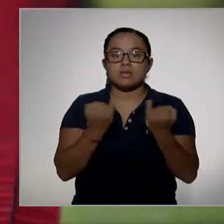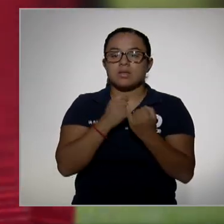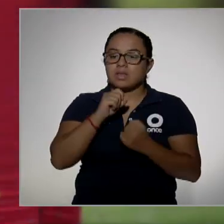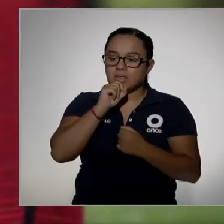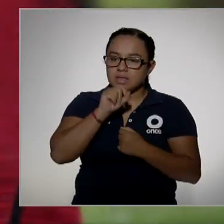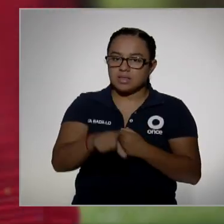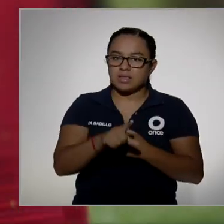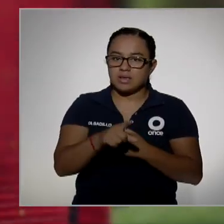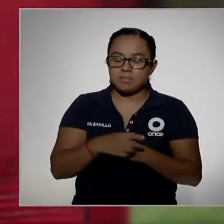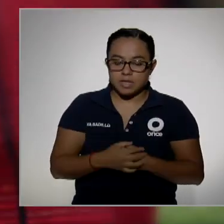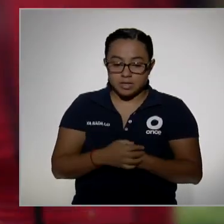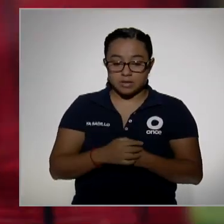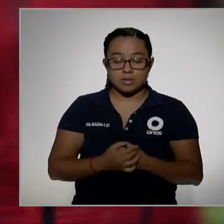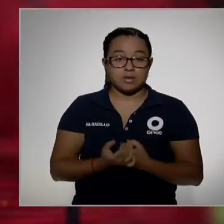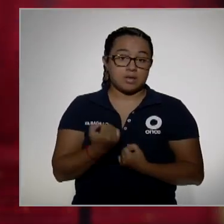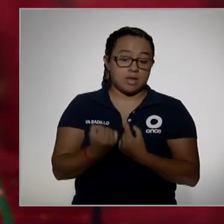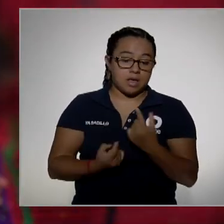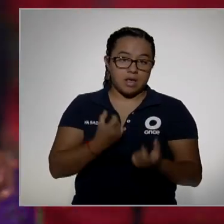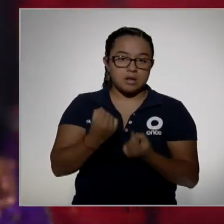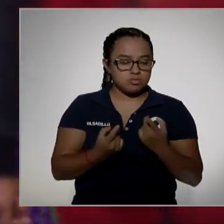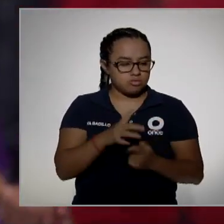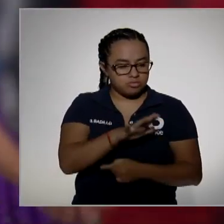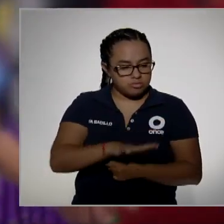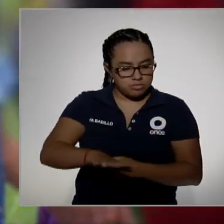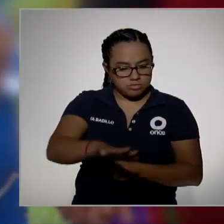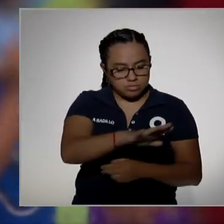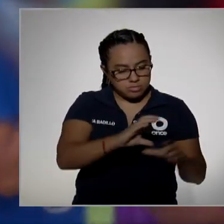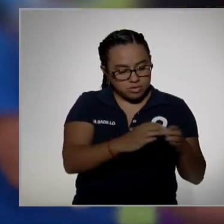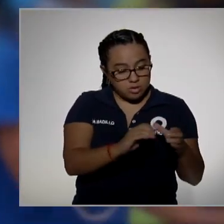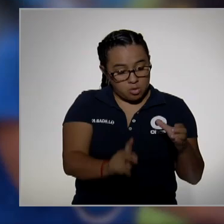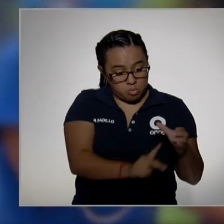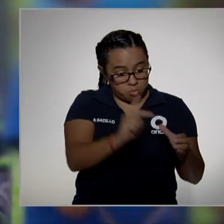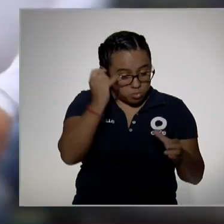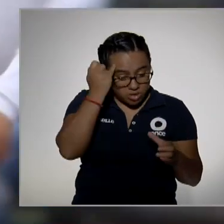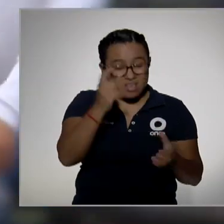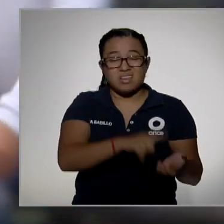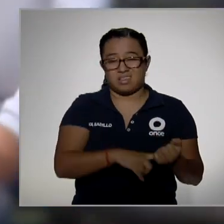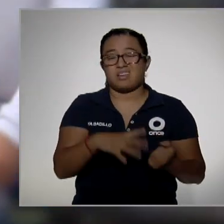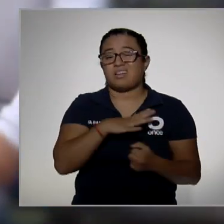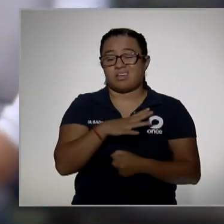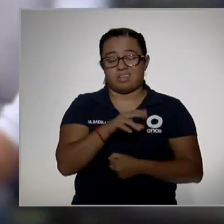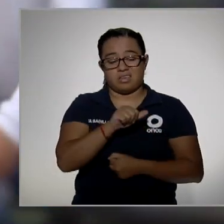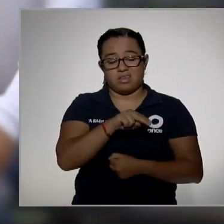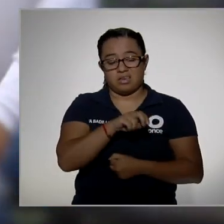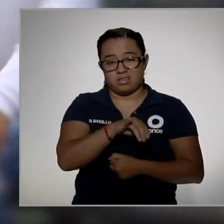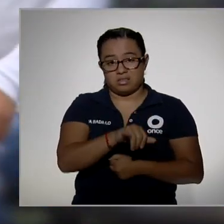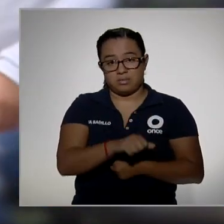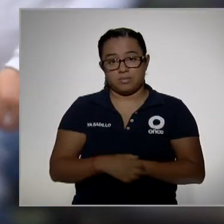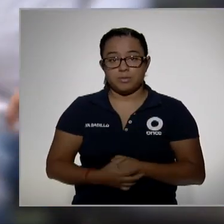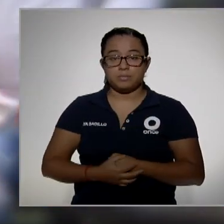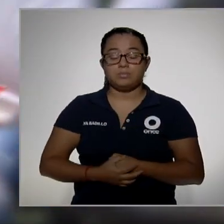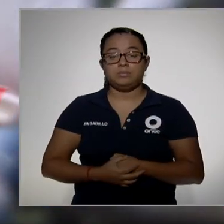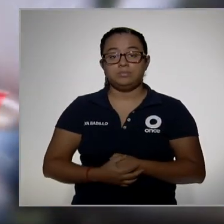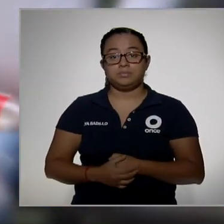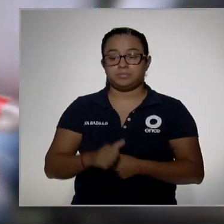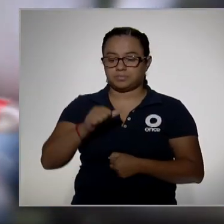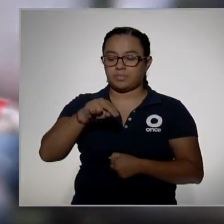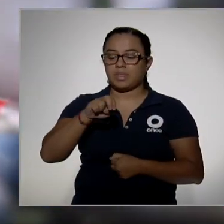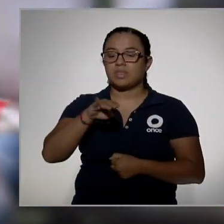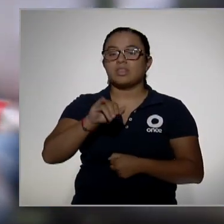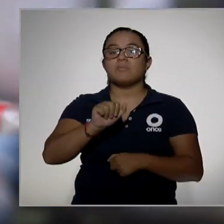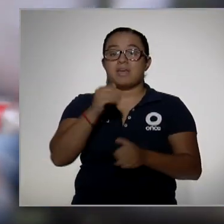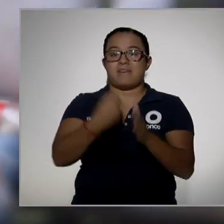aquellos que pertenecen a poblaciones indígenas la anemia por deficiencia de hierro